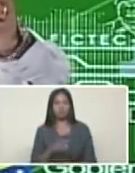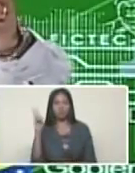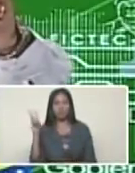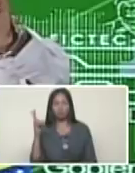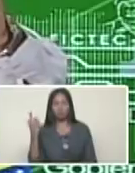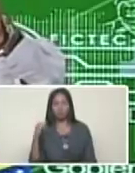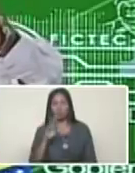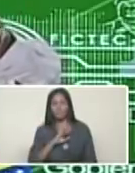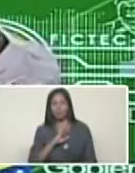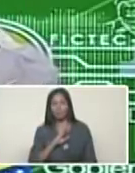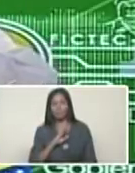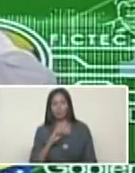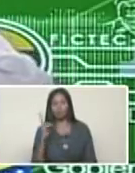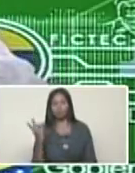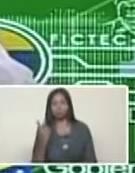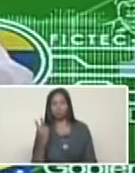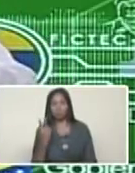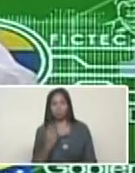dos satélites